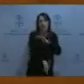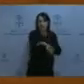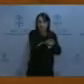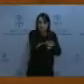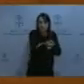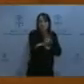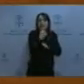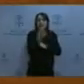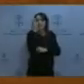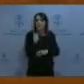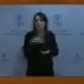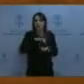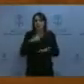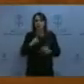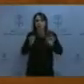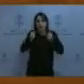que cuando empecé,